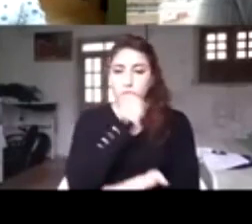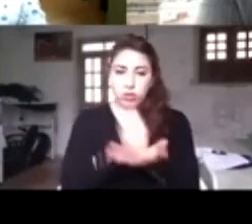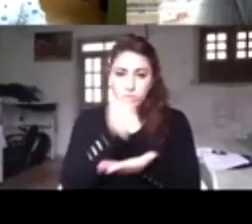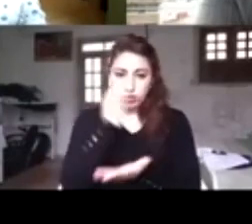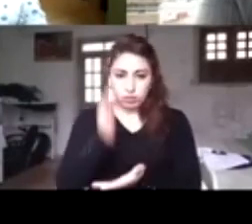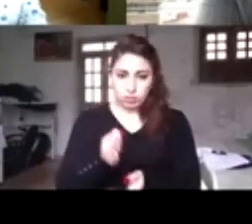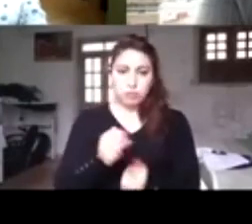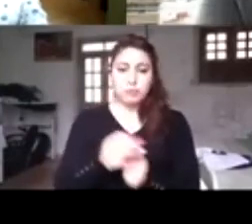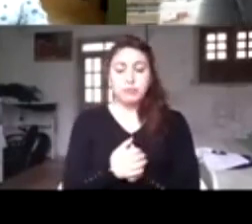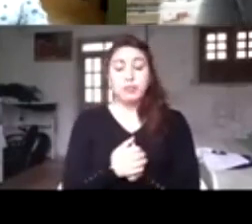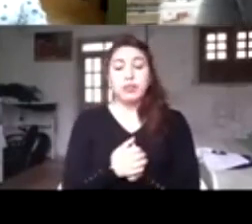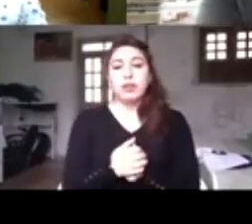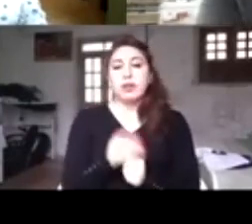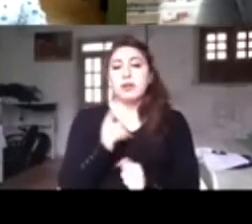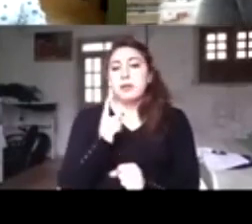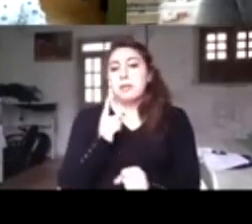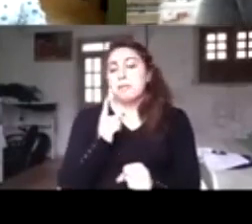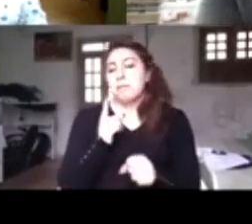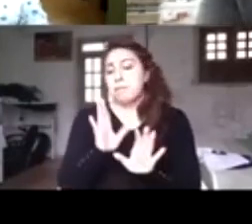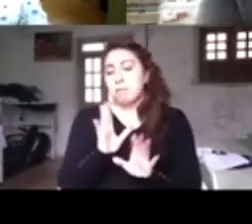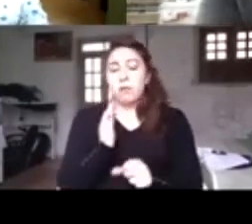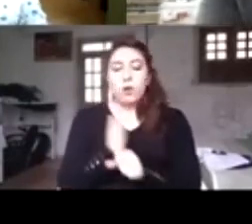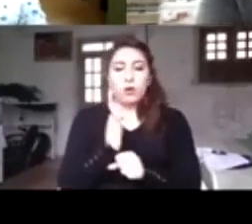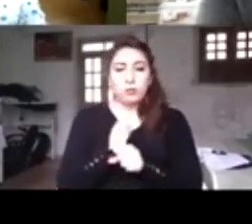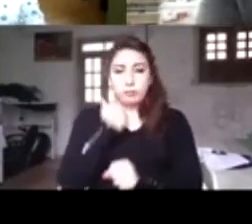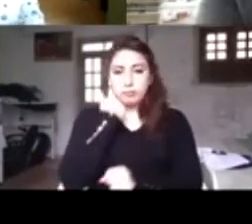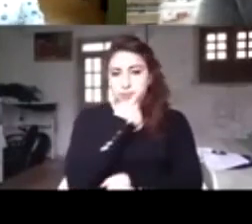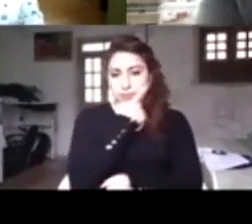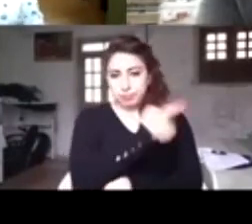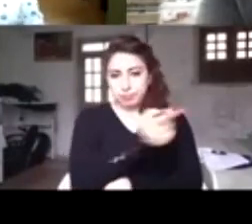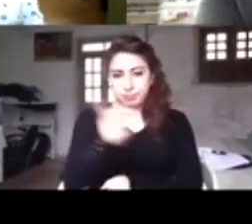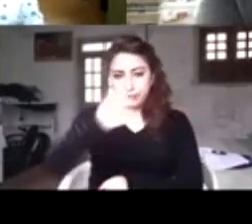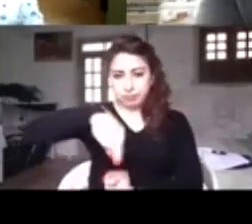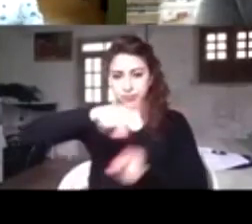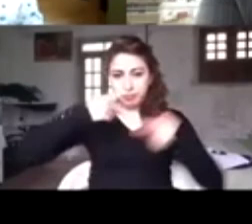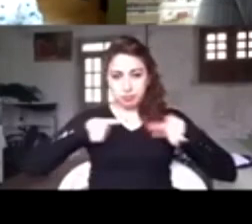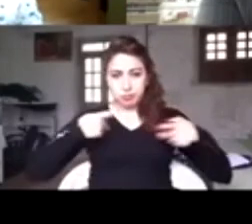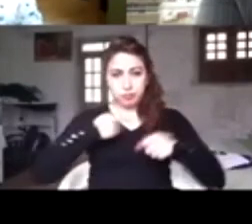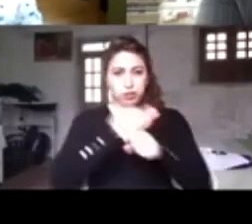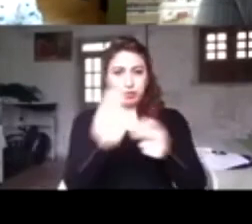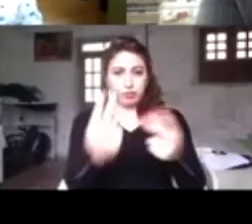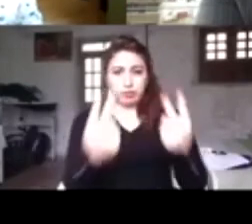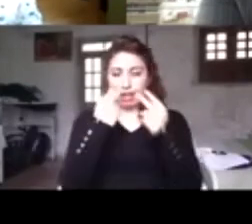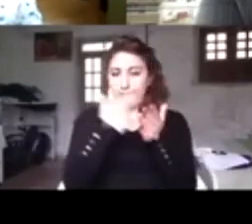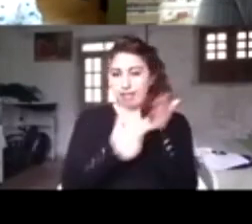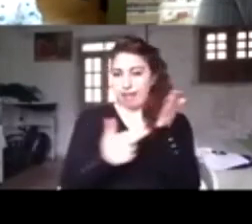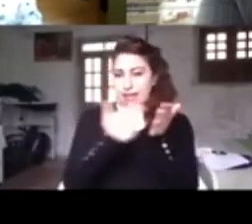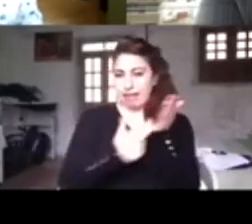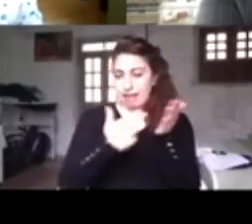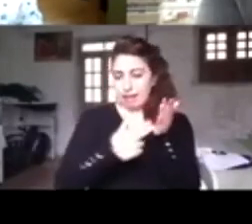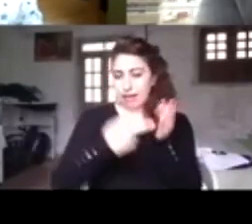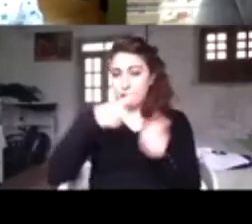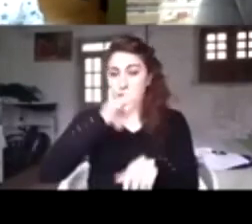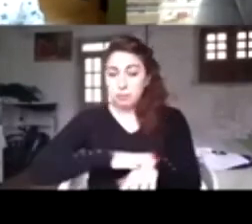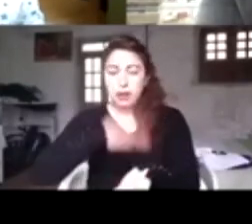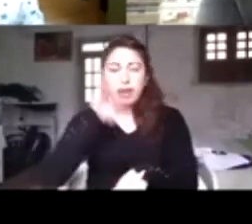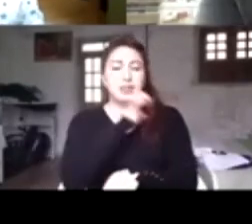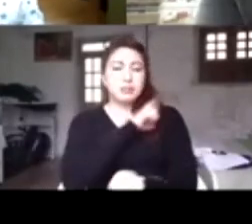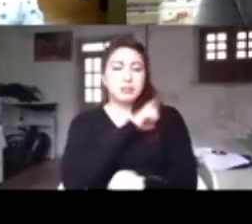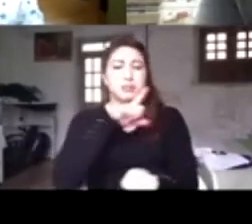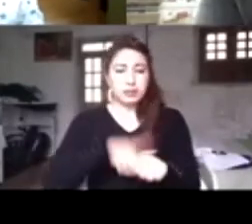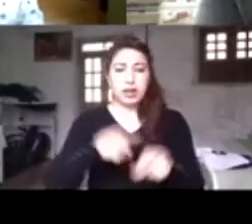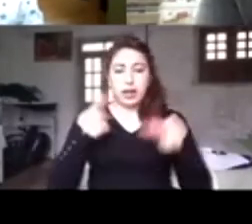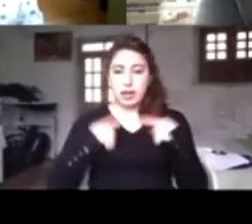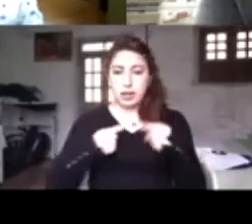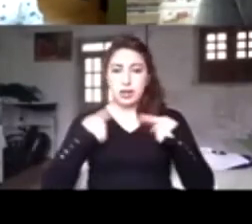antes que nada quisiera decirle a todos los participantes de este taller, especialmente a las personas pertenecientes a